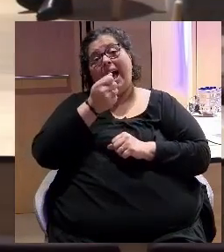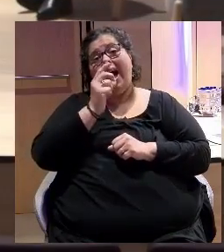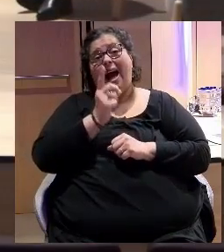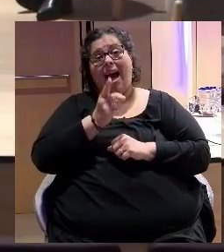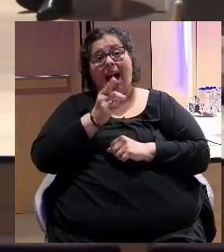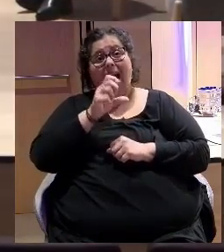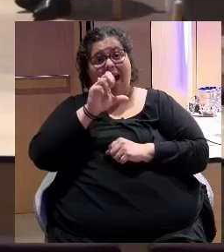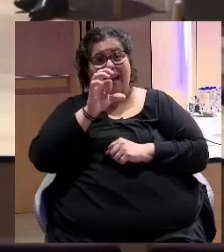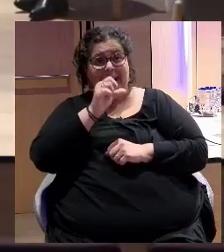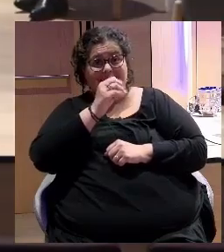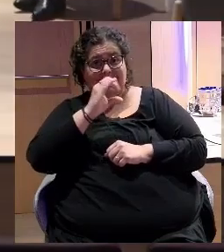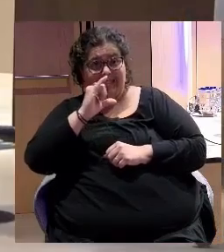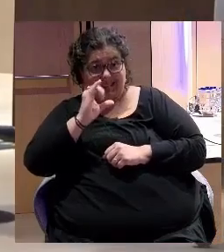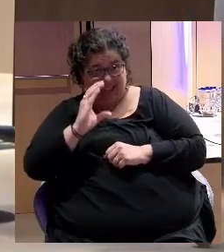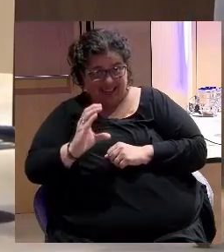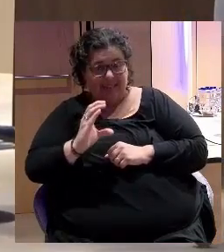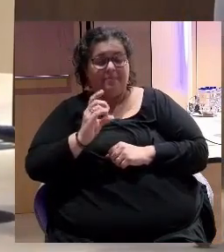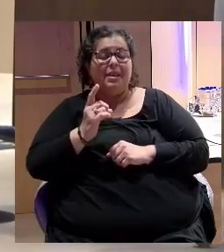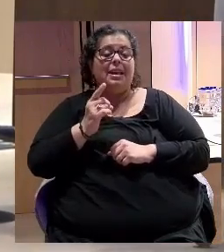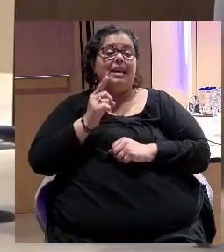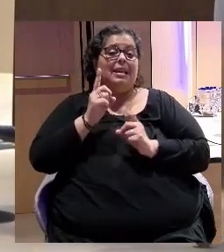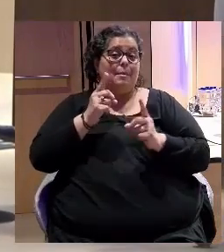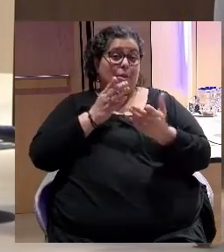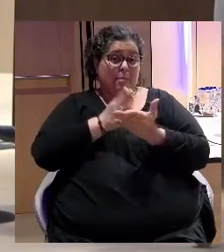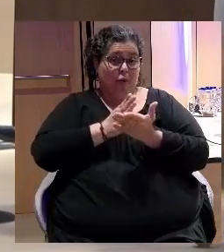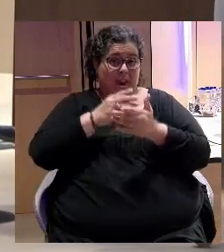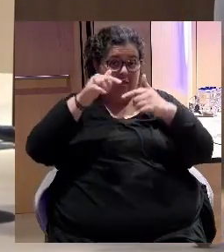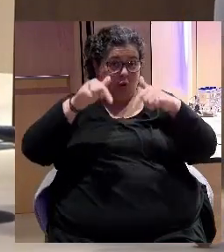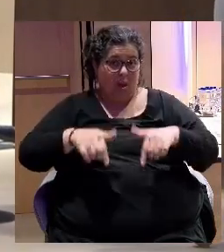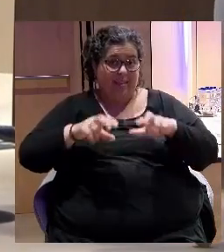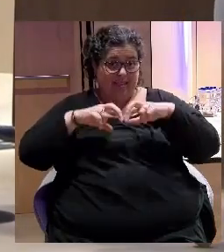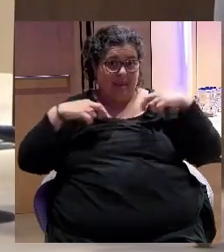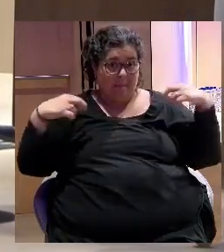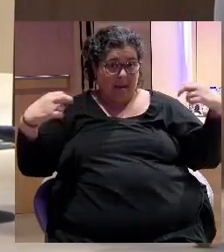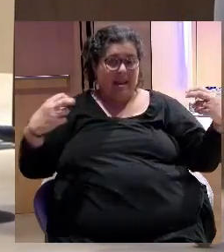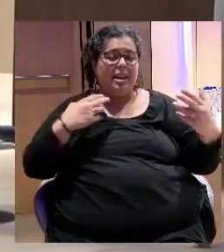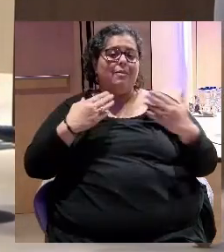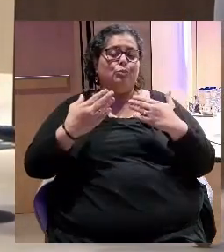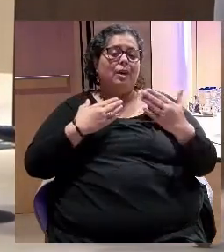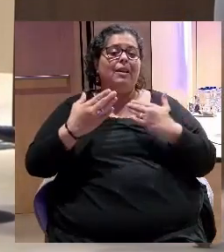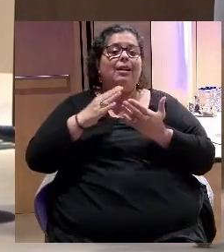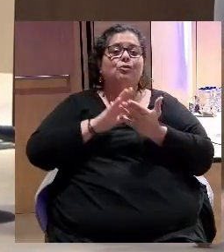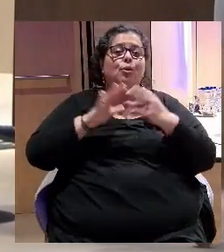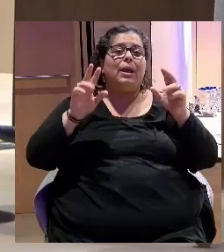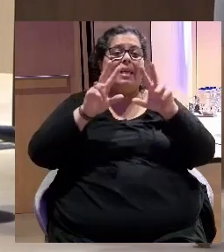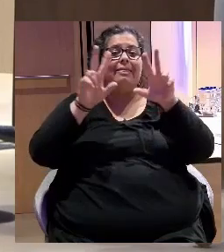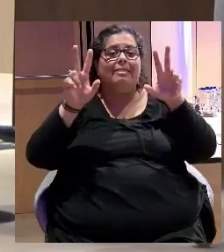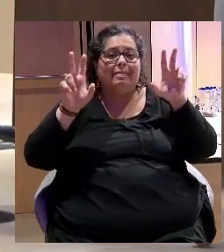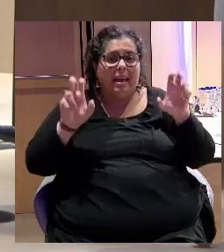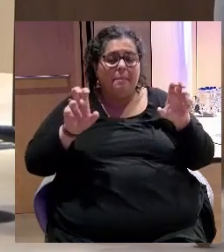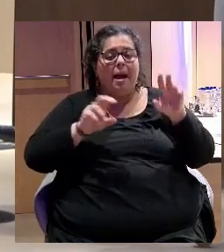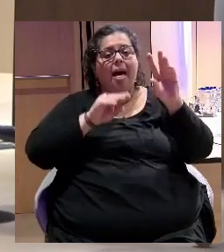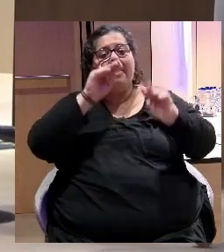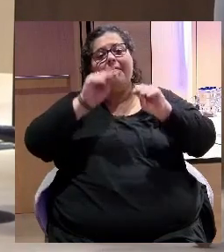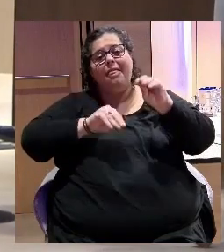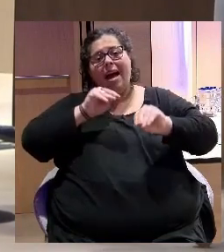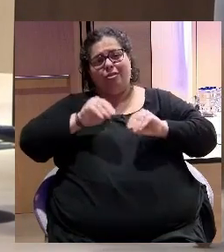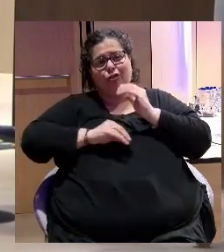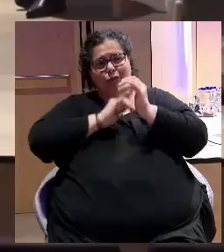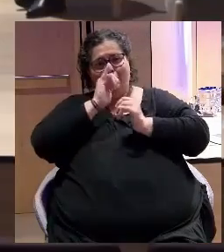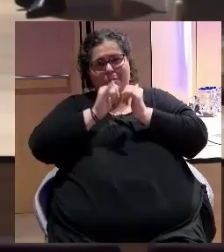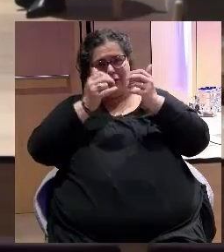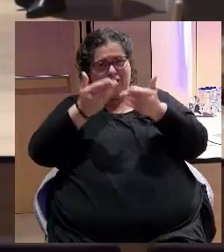División Gobierno Abierto, y voy a estar moderando este panel que va a abordar como temas los datos abiertos,